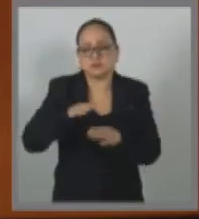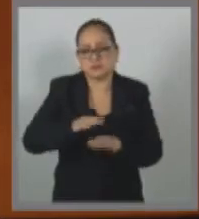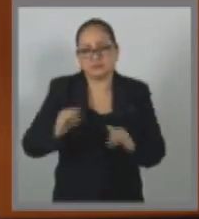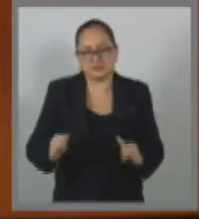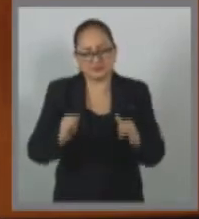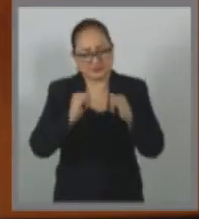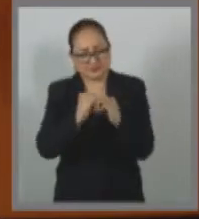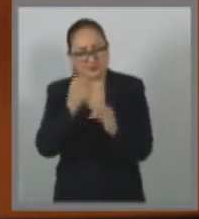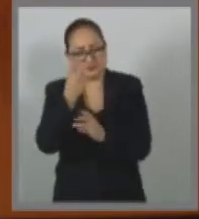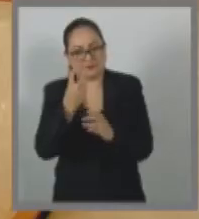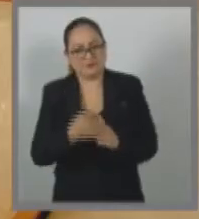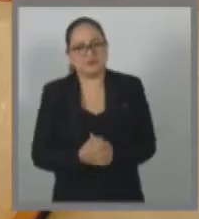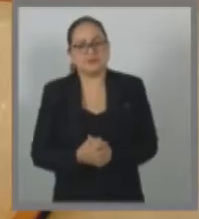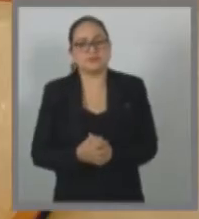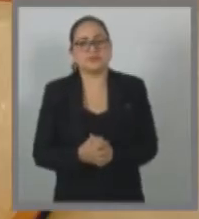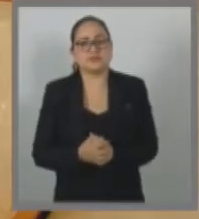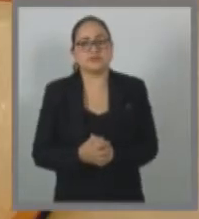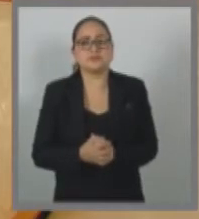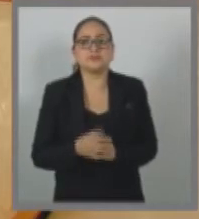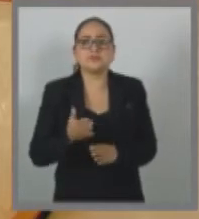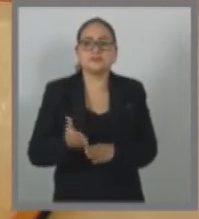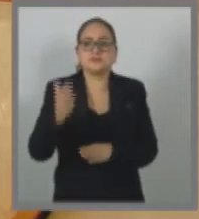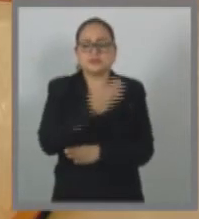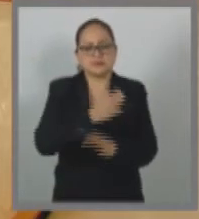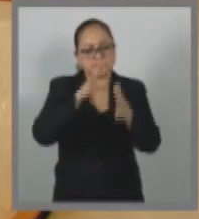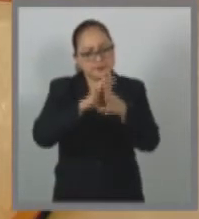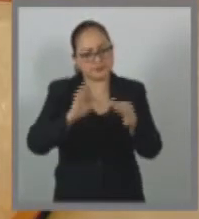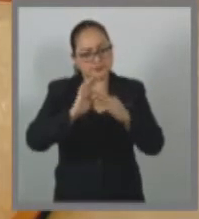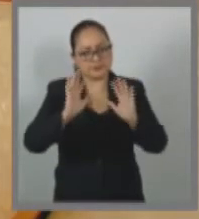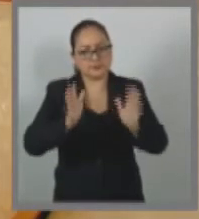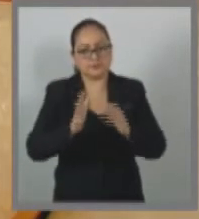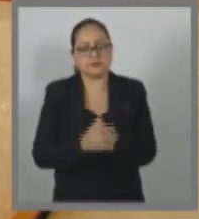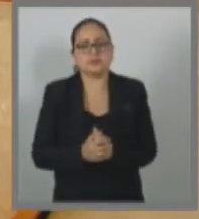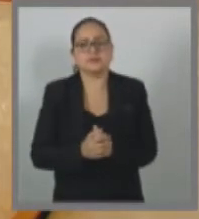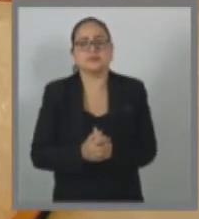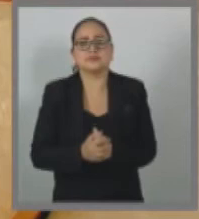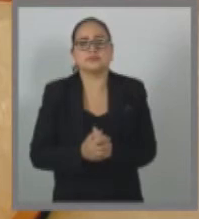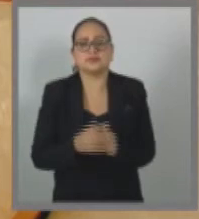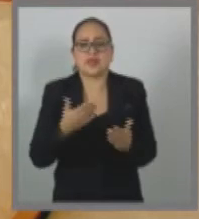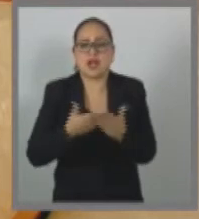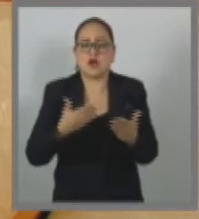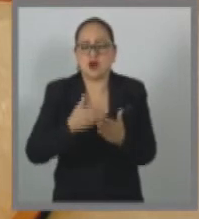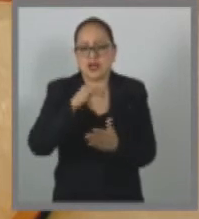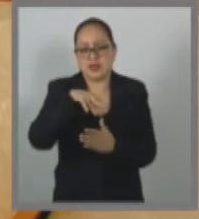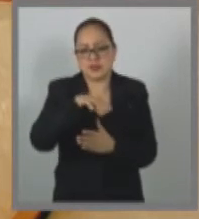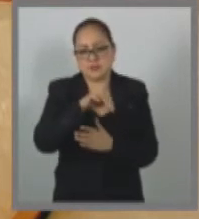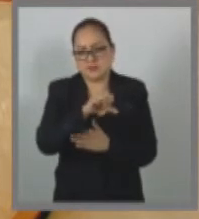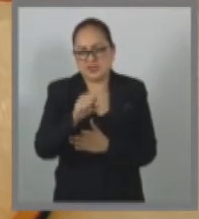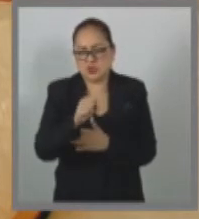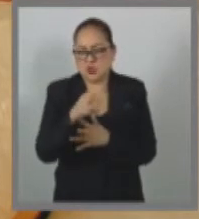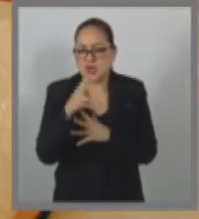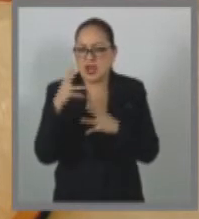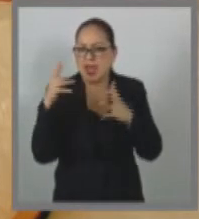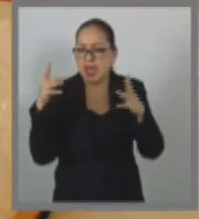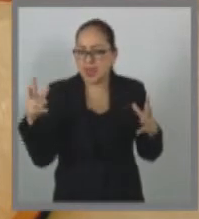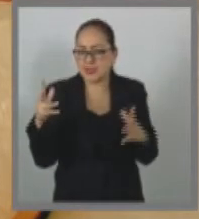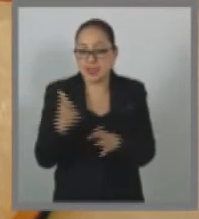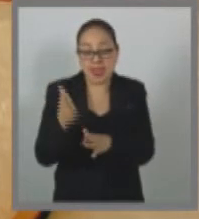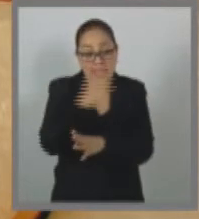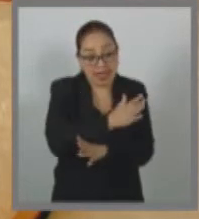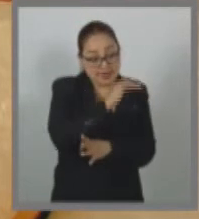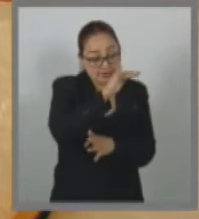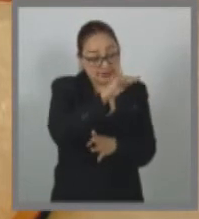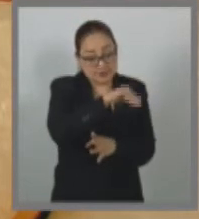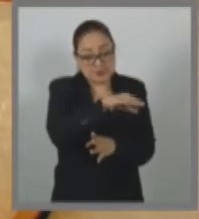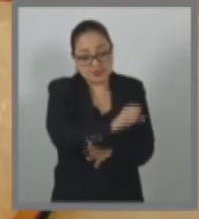institución. Como ya comenté, hoy el IMSS es más grande. En sus inicios, el Seguro Social